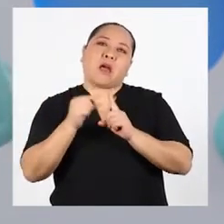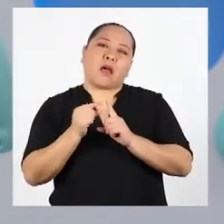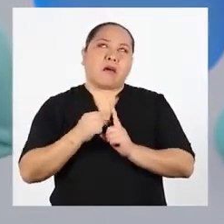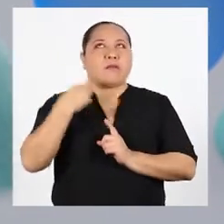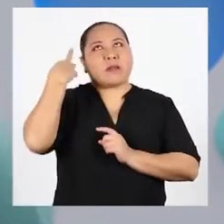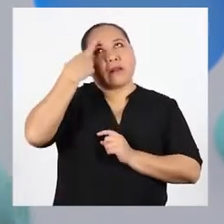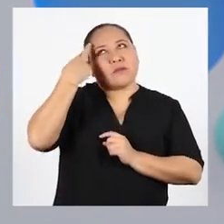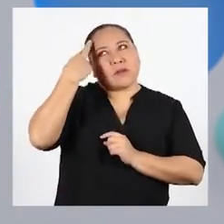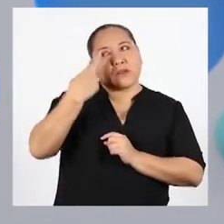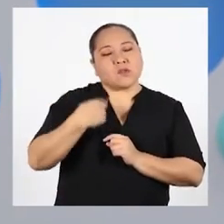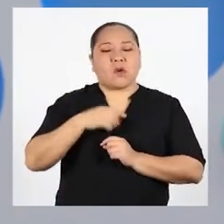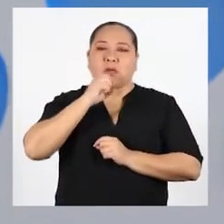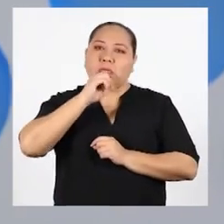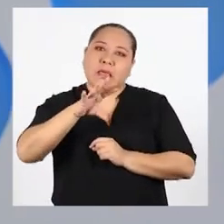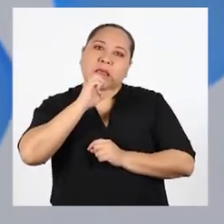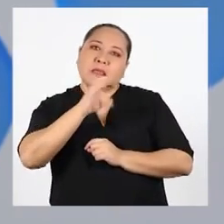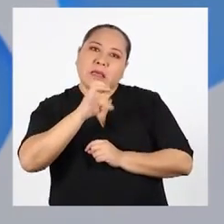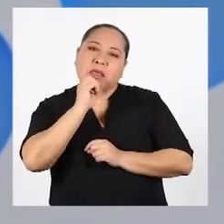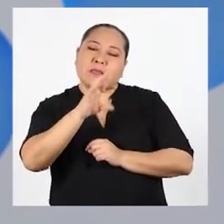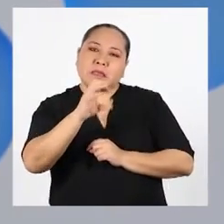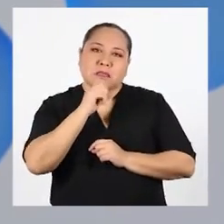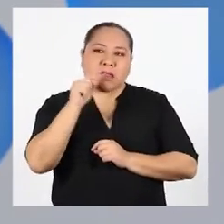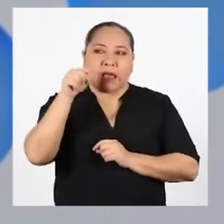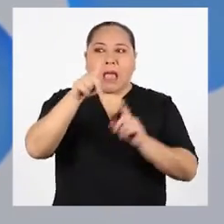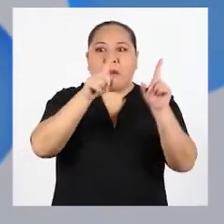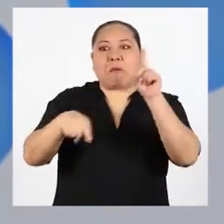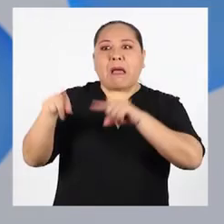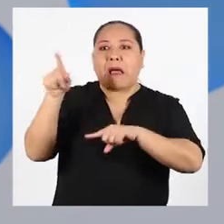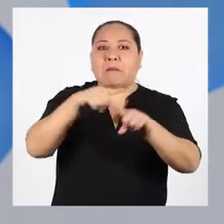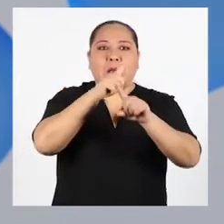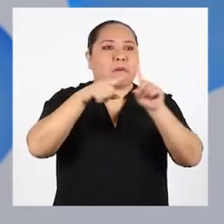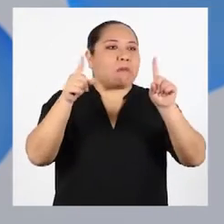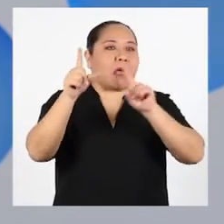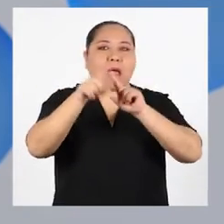palabras, reflexiones y señalizaciones de lo que está mal,